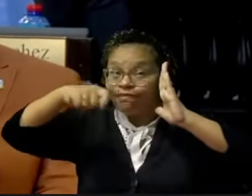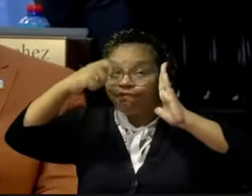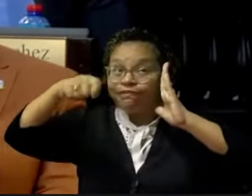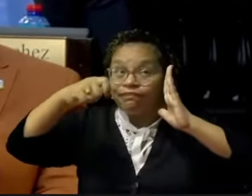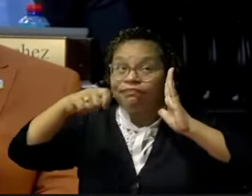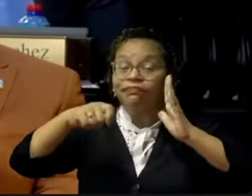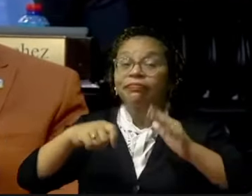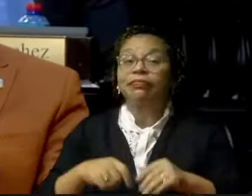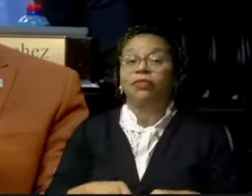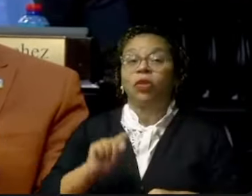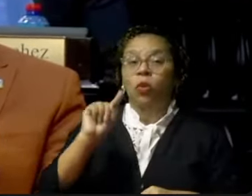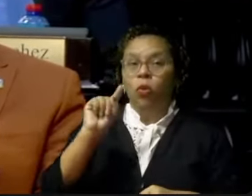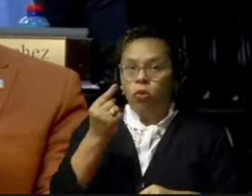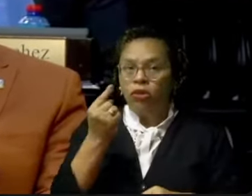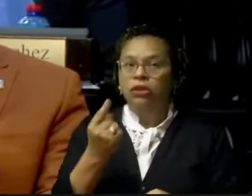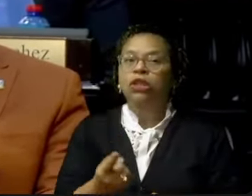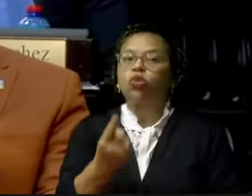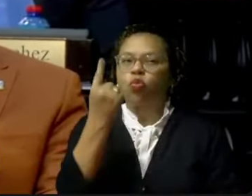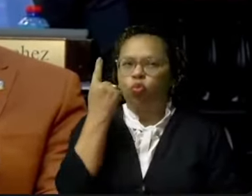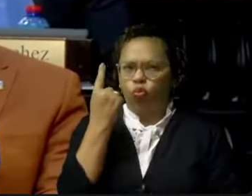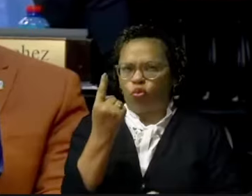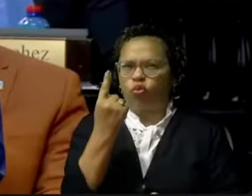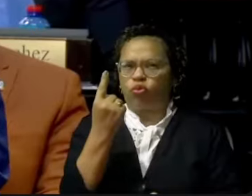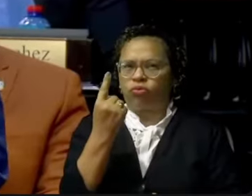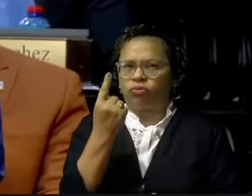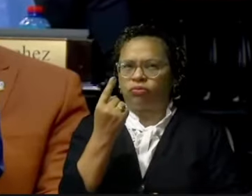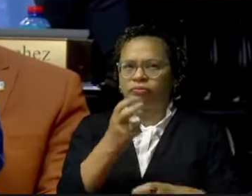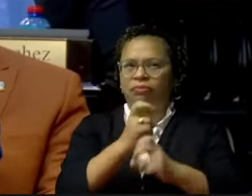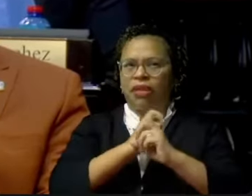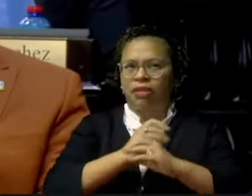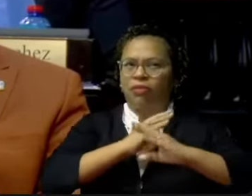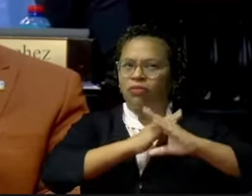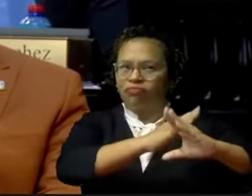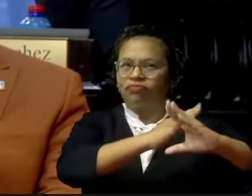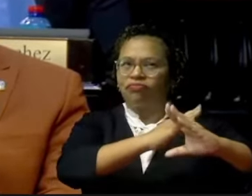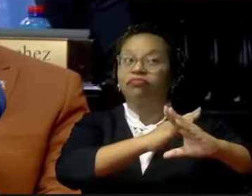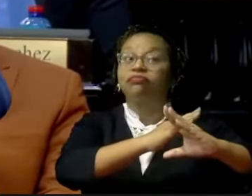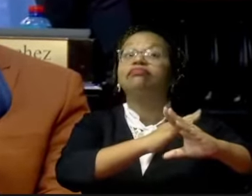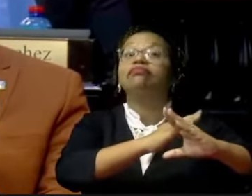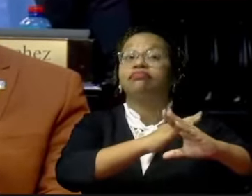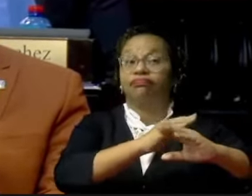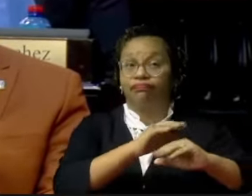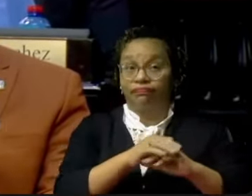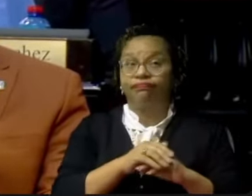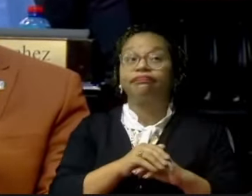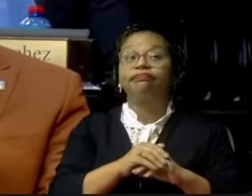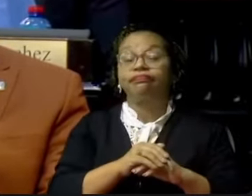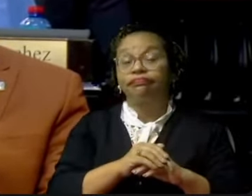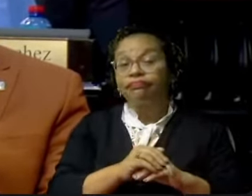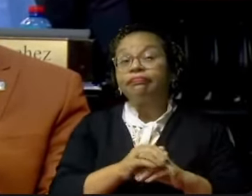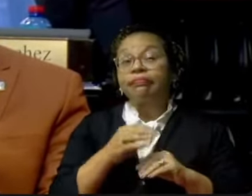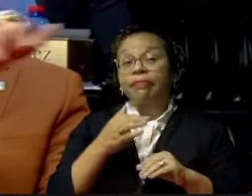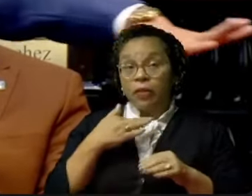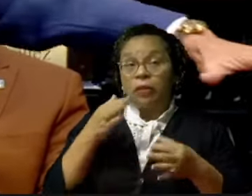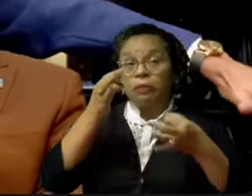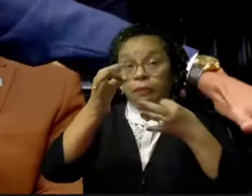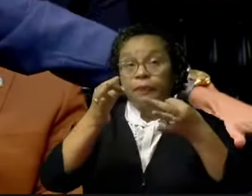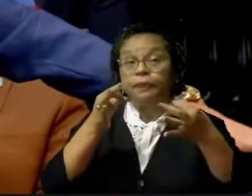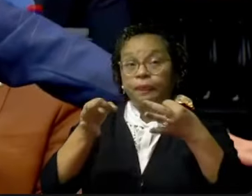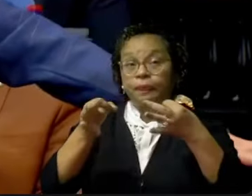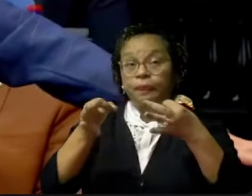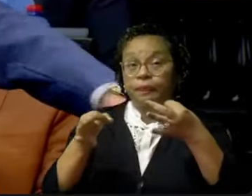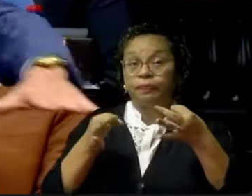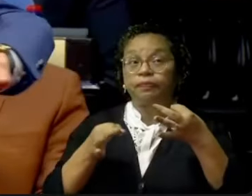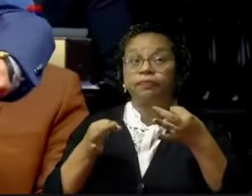y tomó un discurso para oponerse al préstamo de los Tucanos. Y le hice un listado de todas las cosas que se